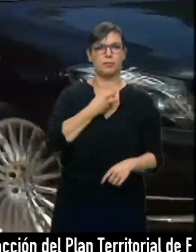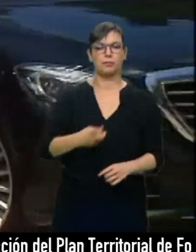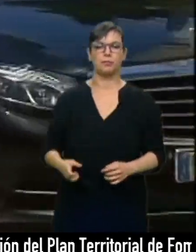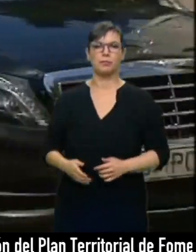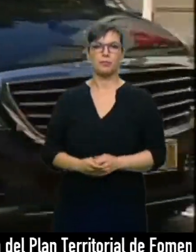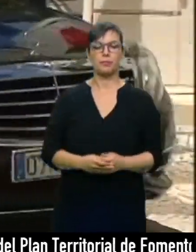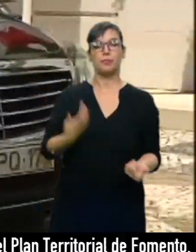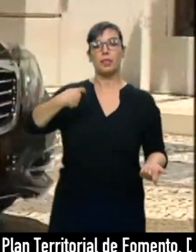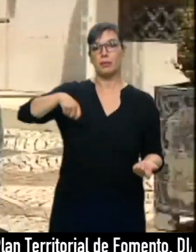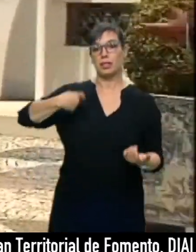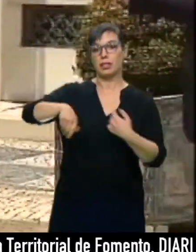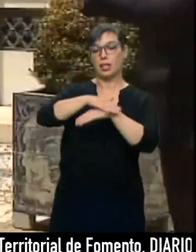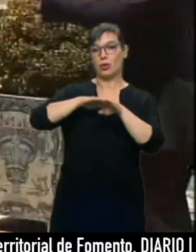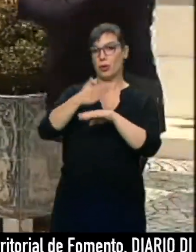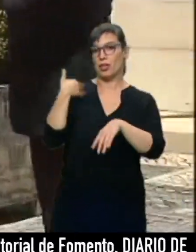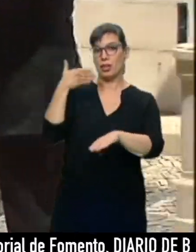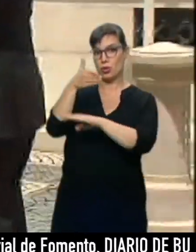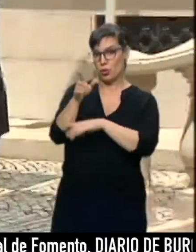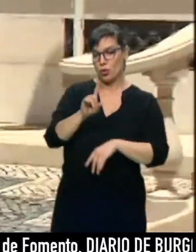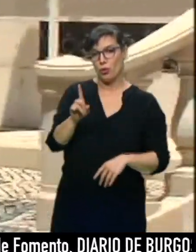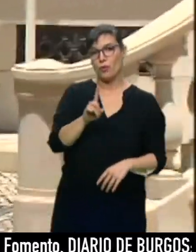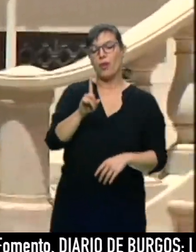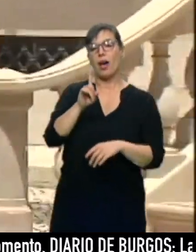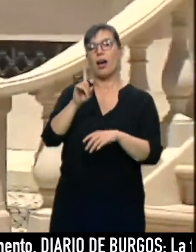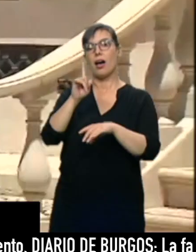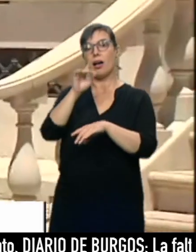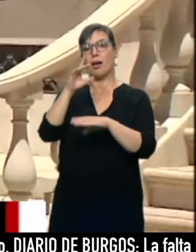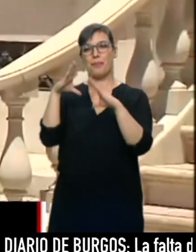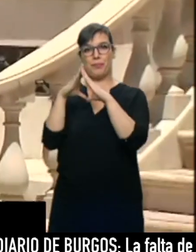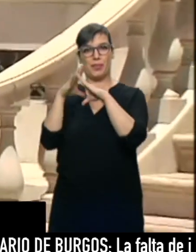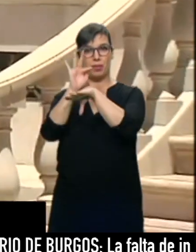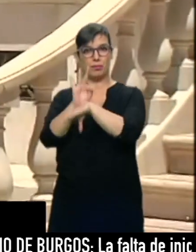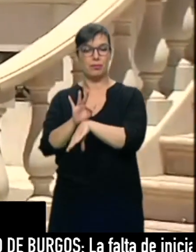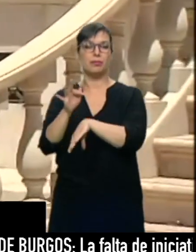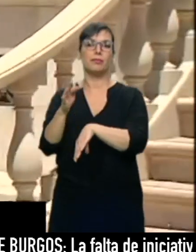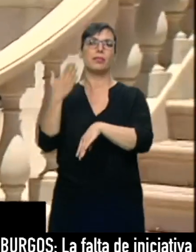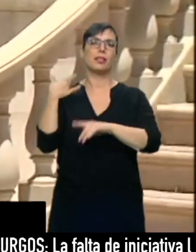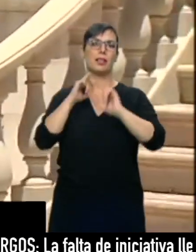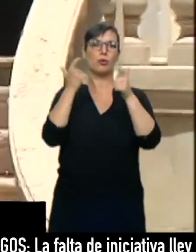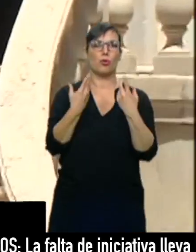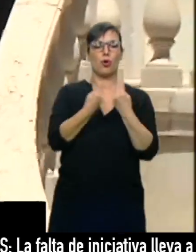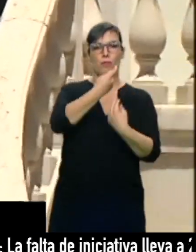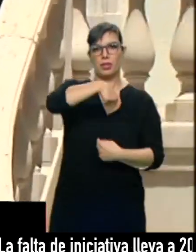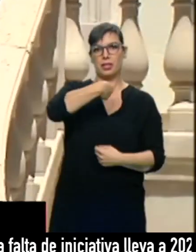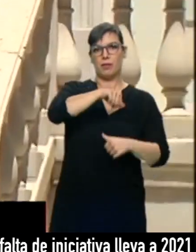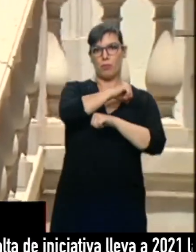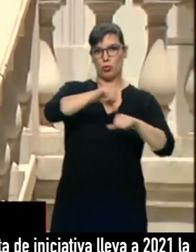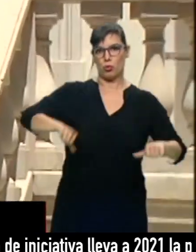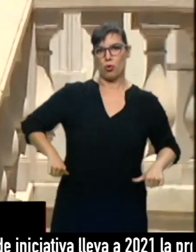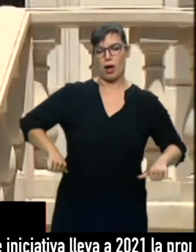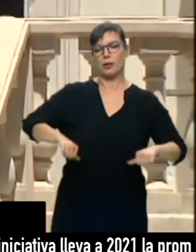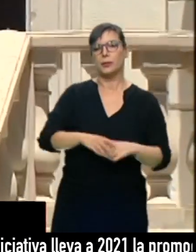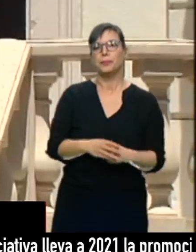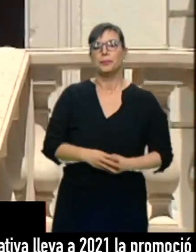El presidente del Gobierno, que no asistió a ese funeral, se reunió ayer en Lisboa con su homólogo portugués, con Antonio Costas.